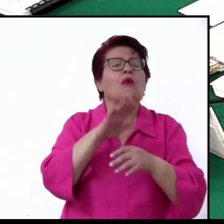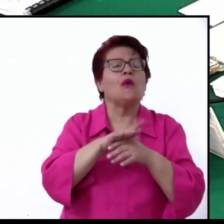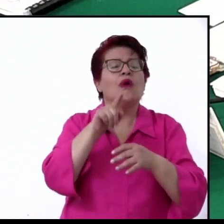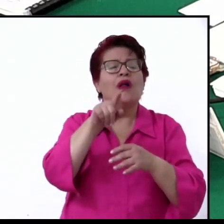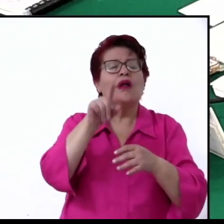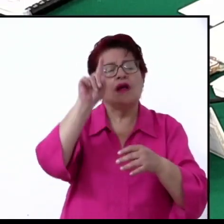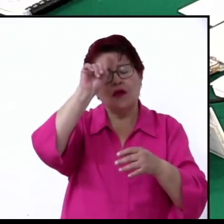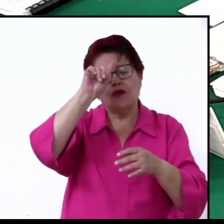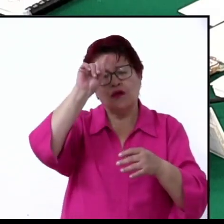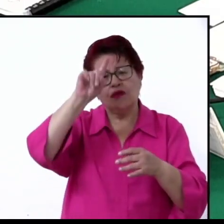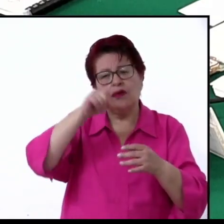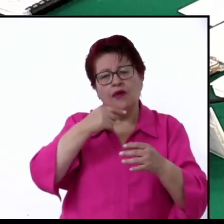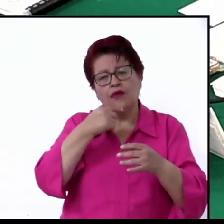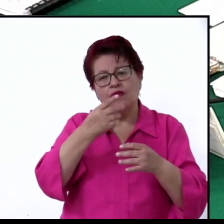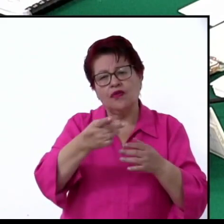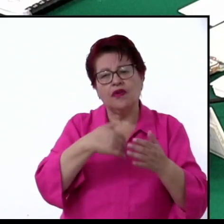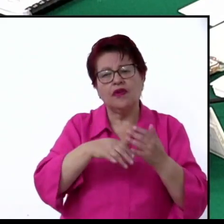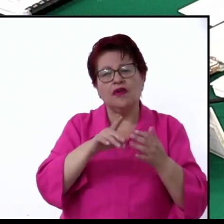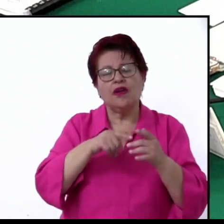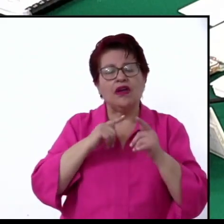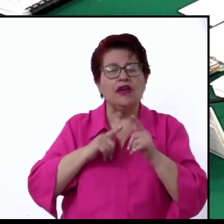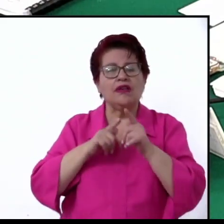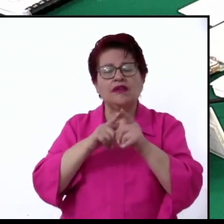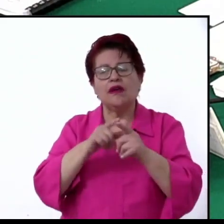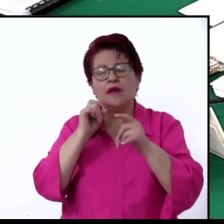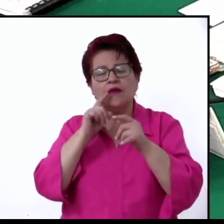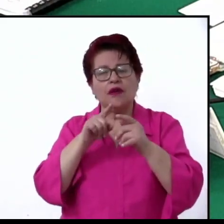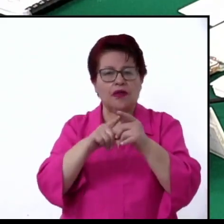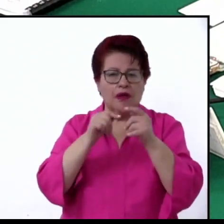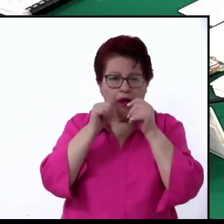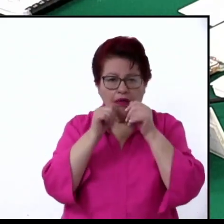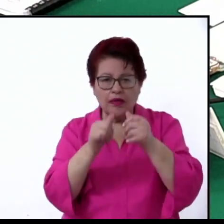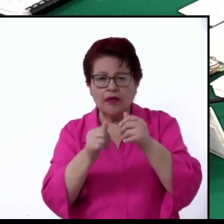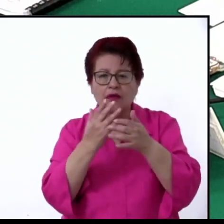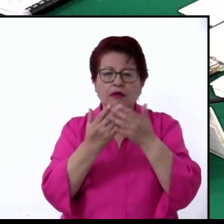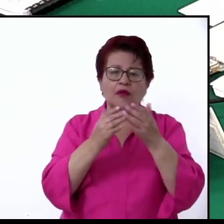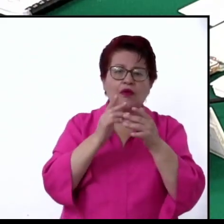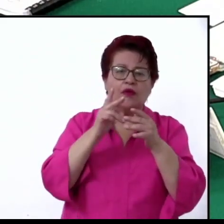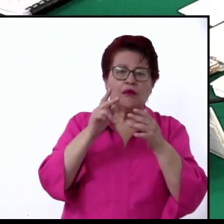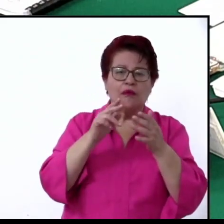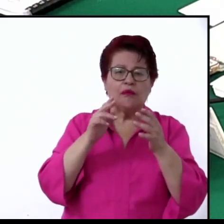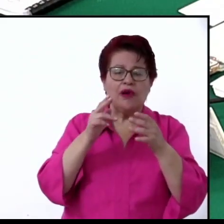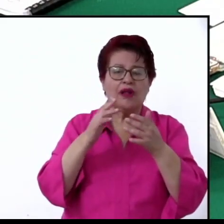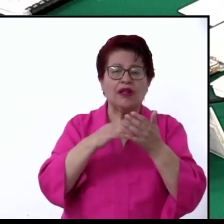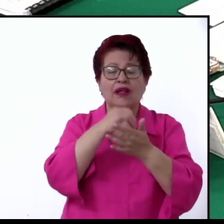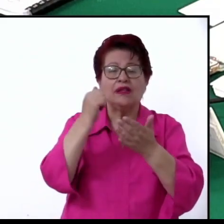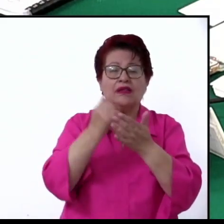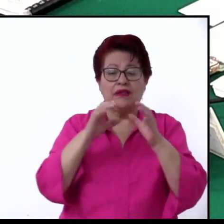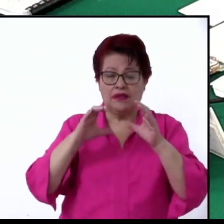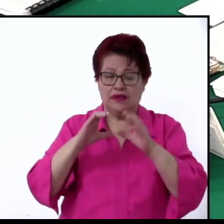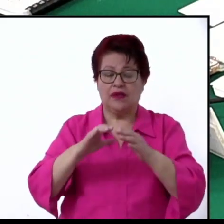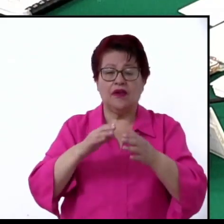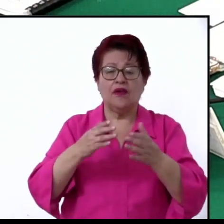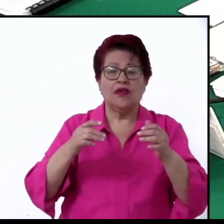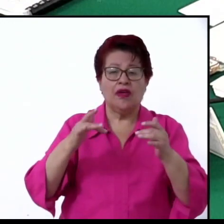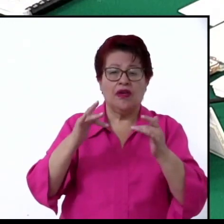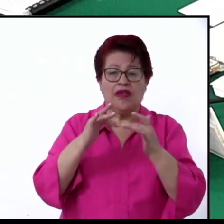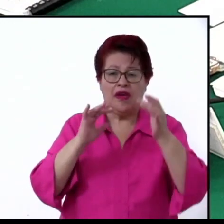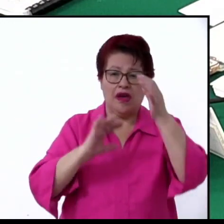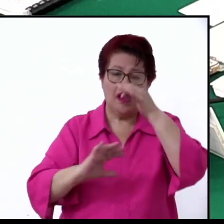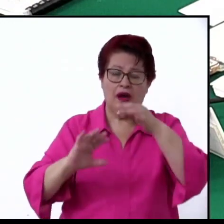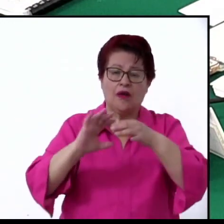las recomendaciones y el seguimiento que se ha dado por parte del Centro de Conciliación para aumentar